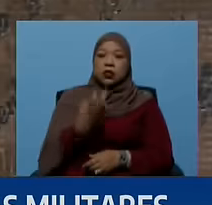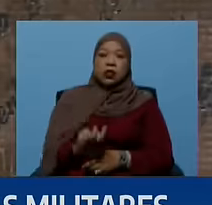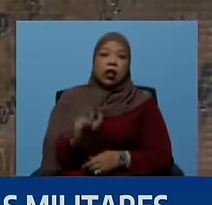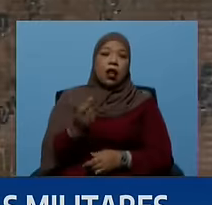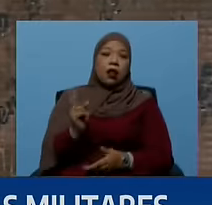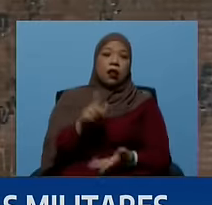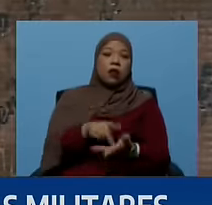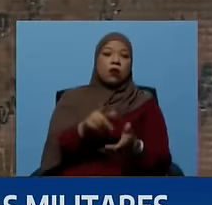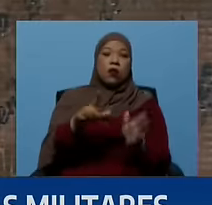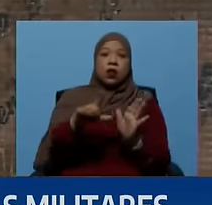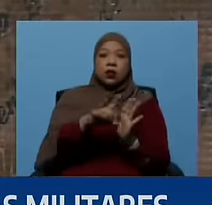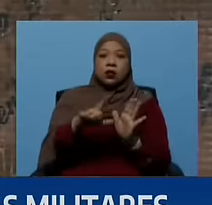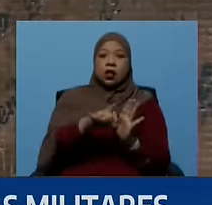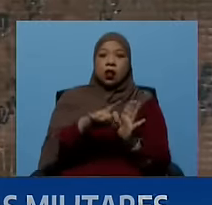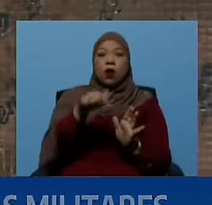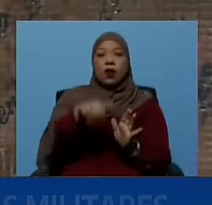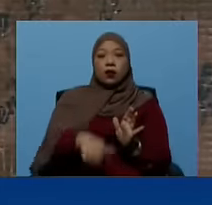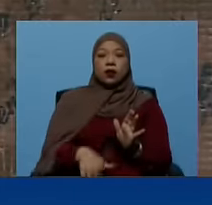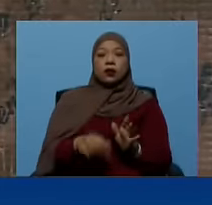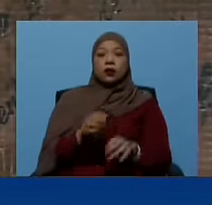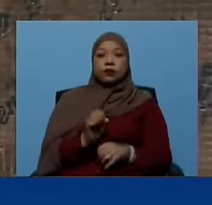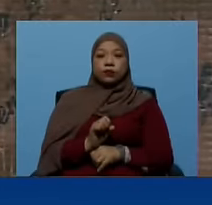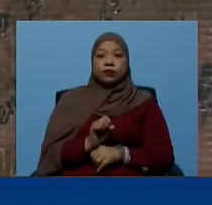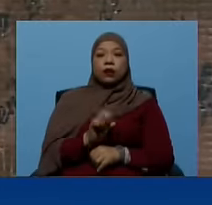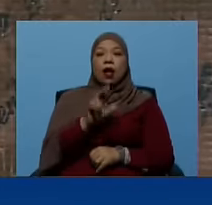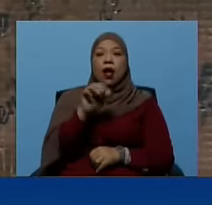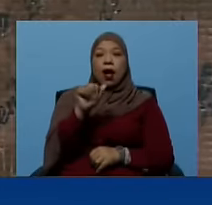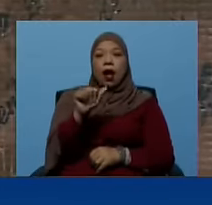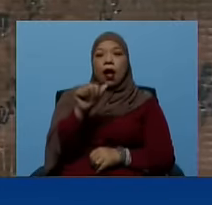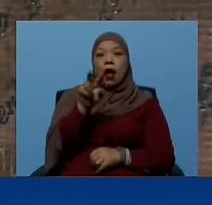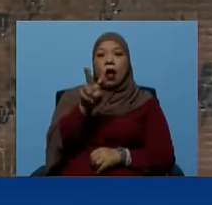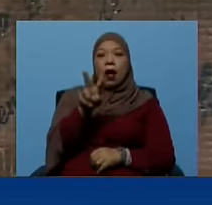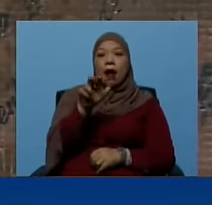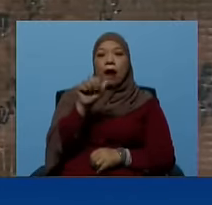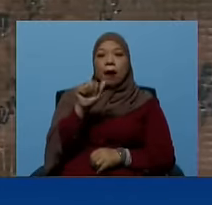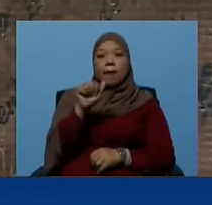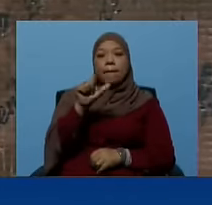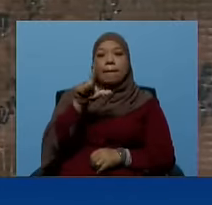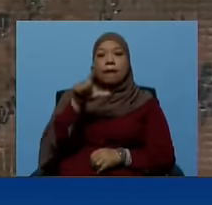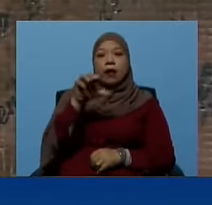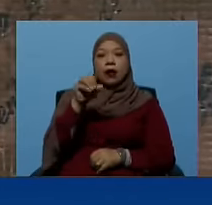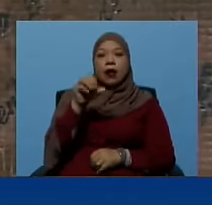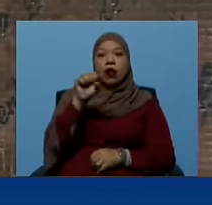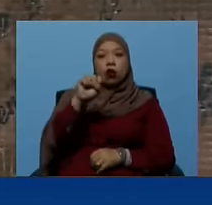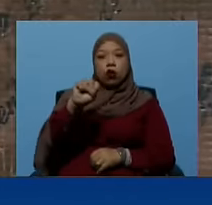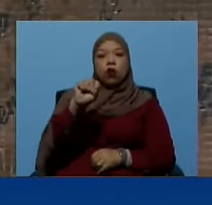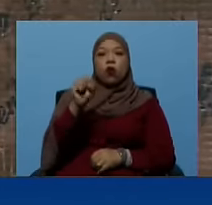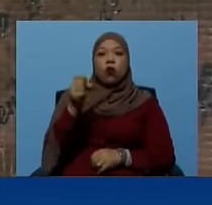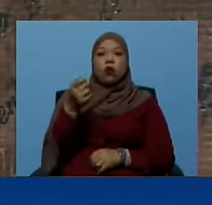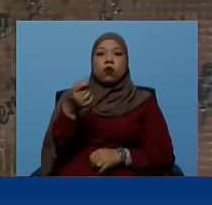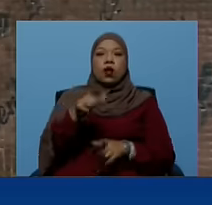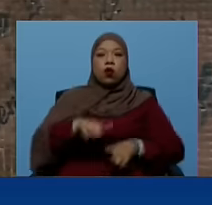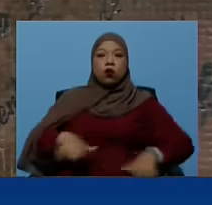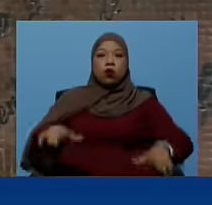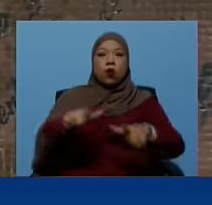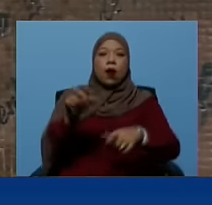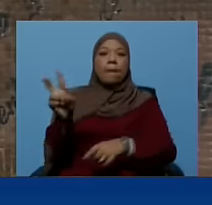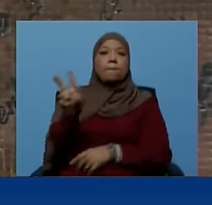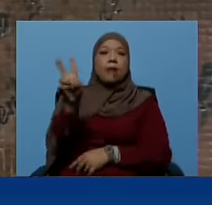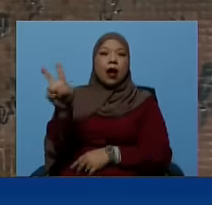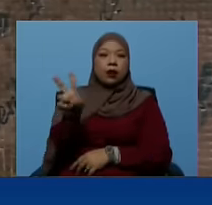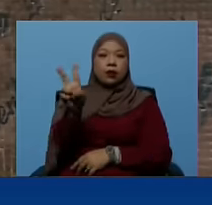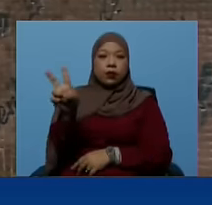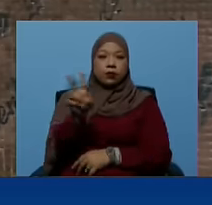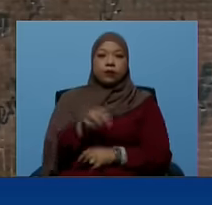Liceo Liceo Ávalos José Antonio Ávalos un Liceo que